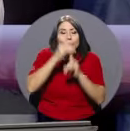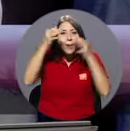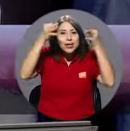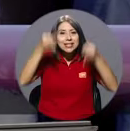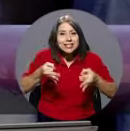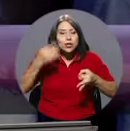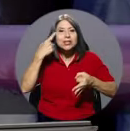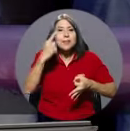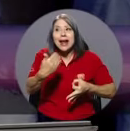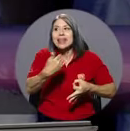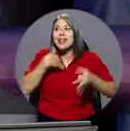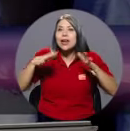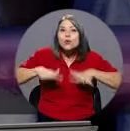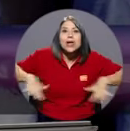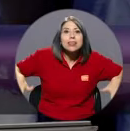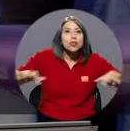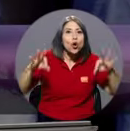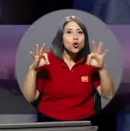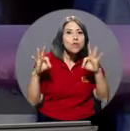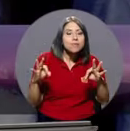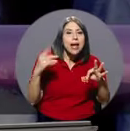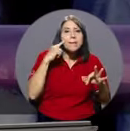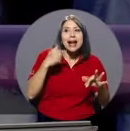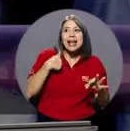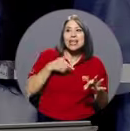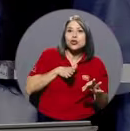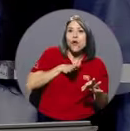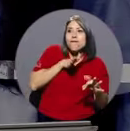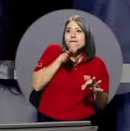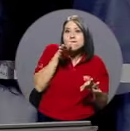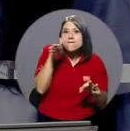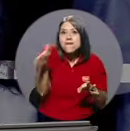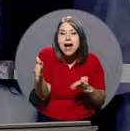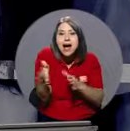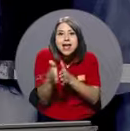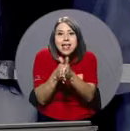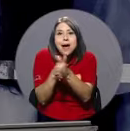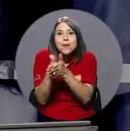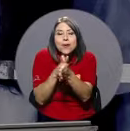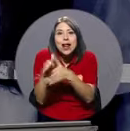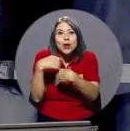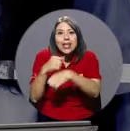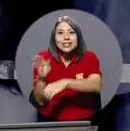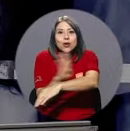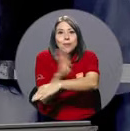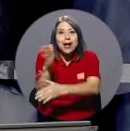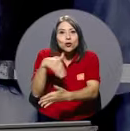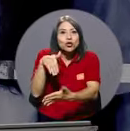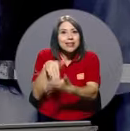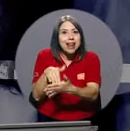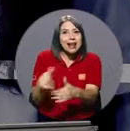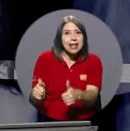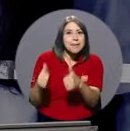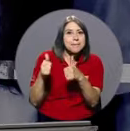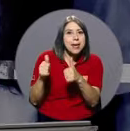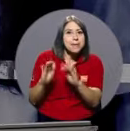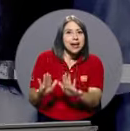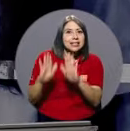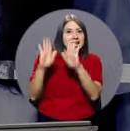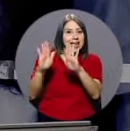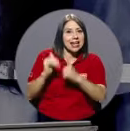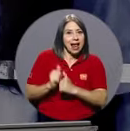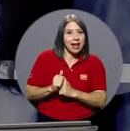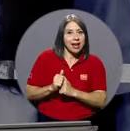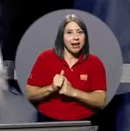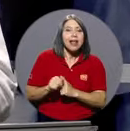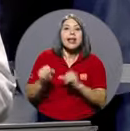las decisiones para poder tener un entorno, para yo ir y agarrar esa arista que hizo el Banco Central, que me parece genial, por lo